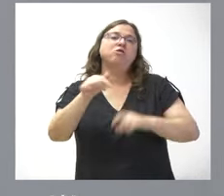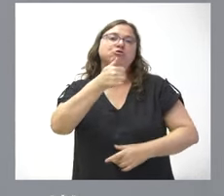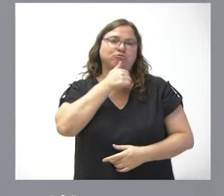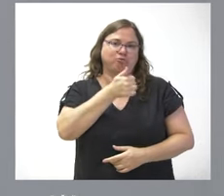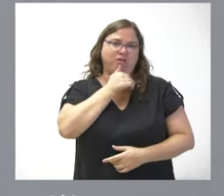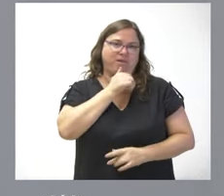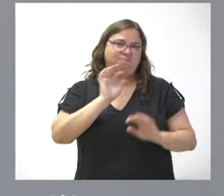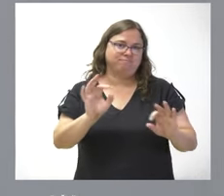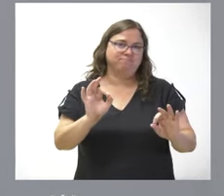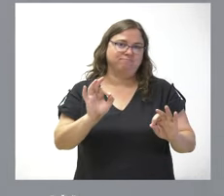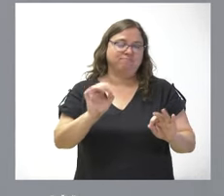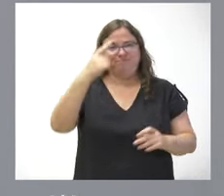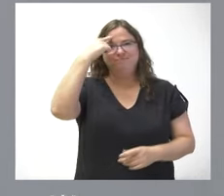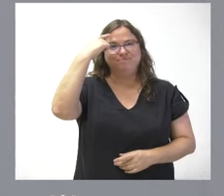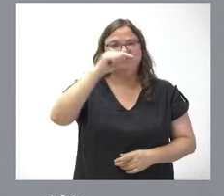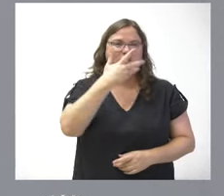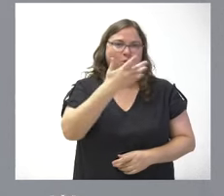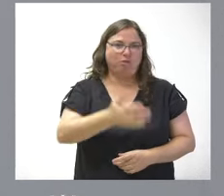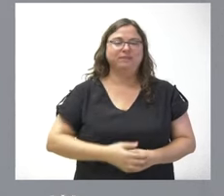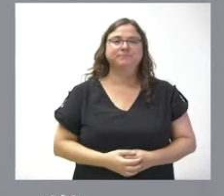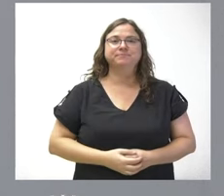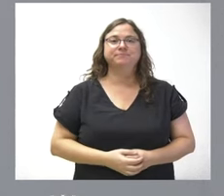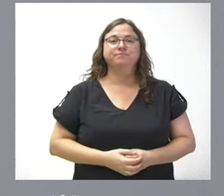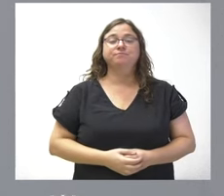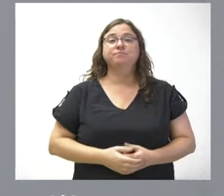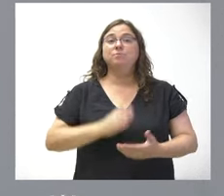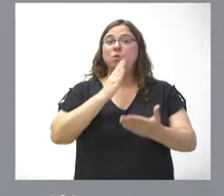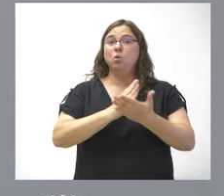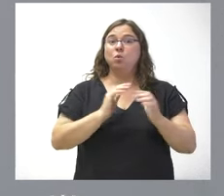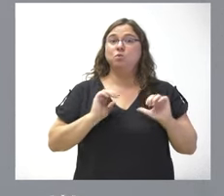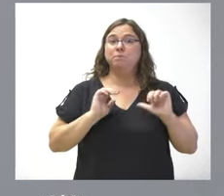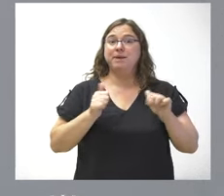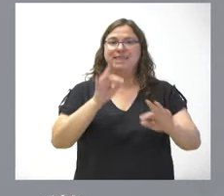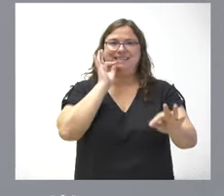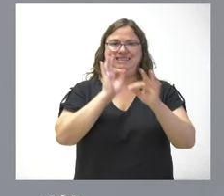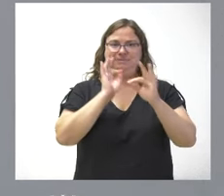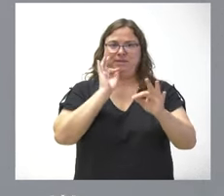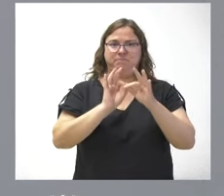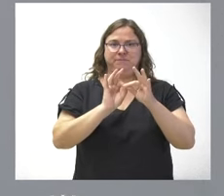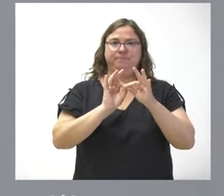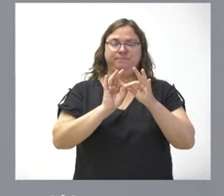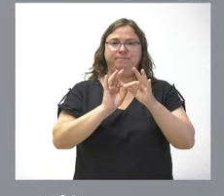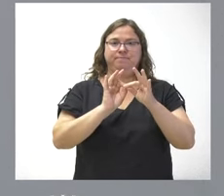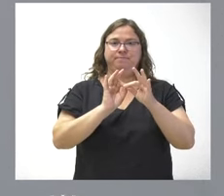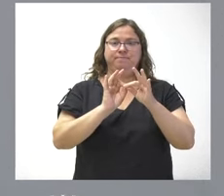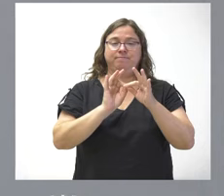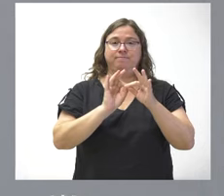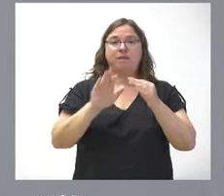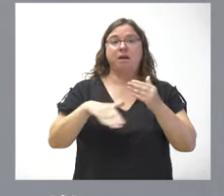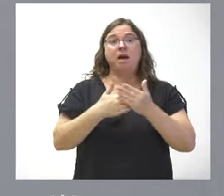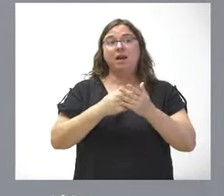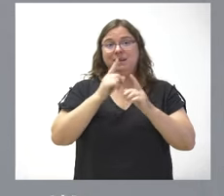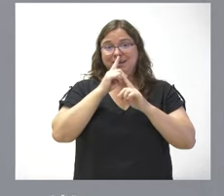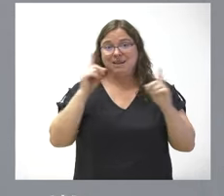los términos que ustedes ya conocen el curso comenzará en el mes de septiembre se extiende este